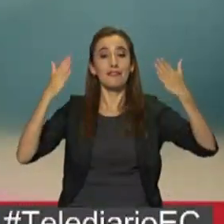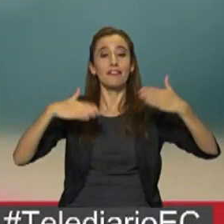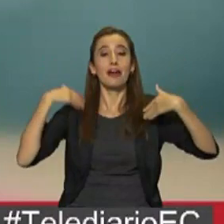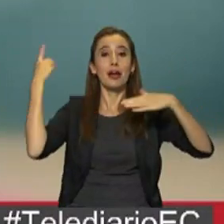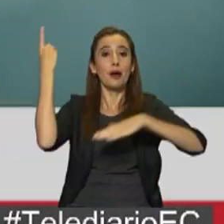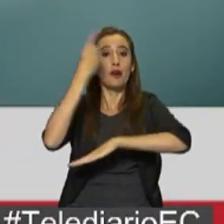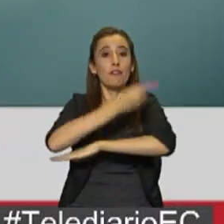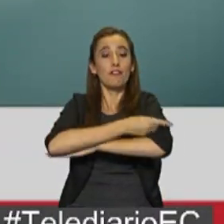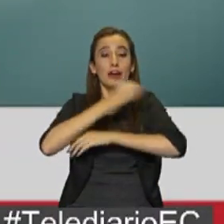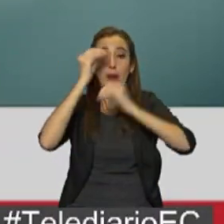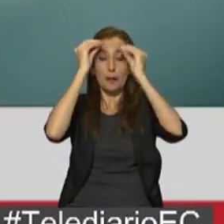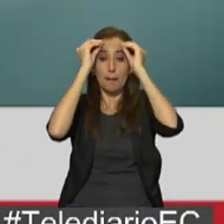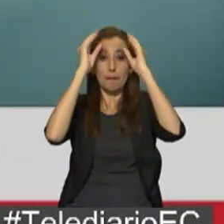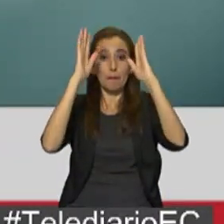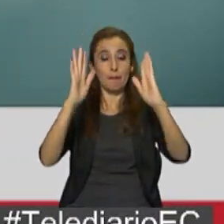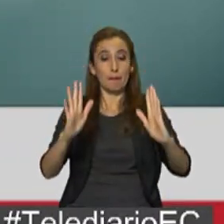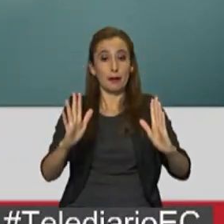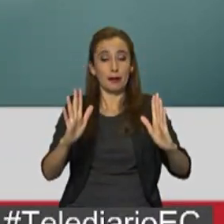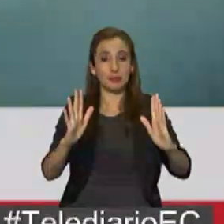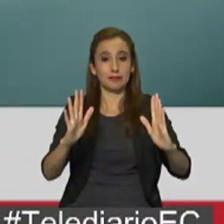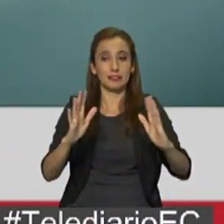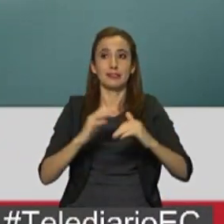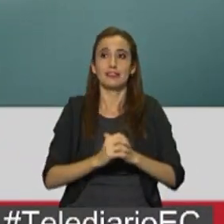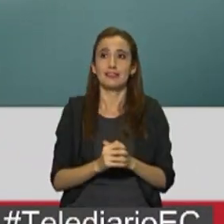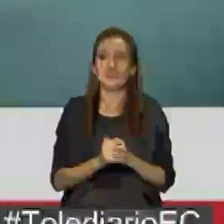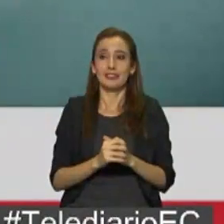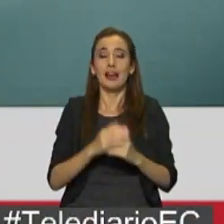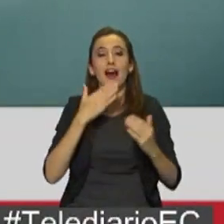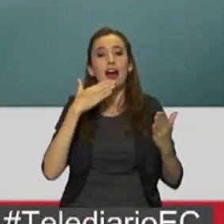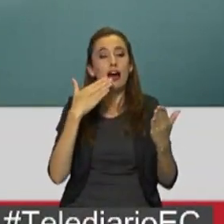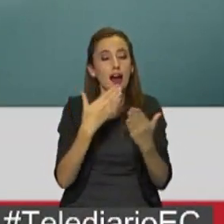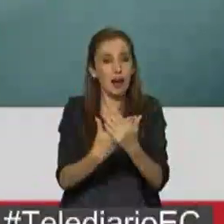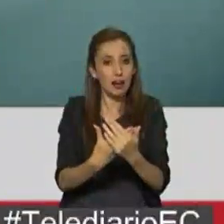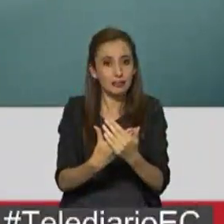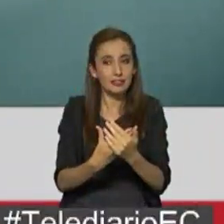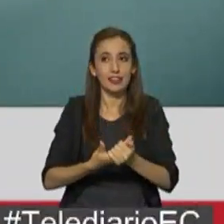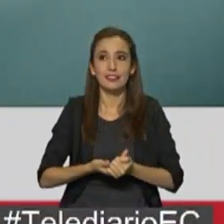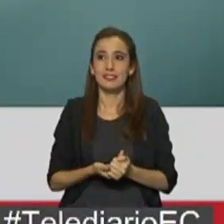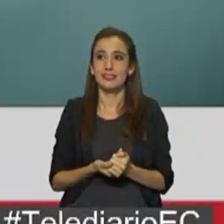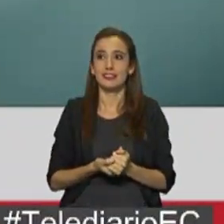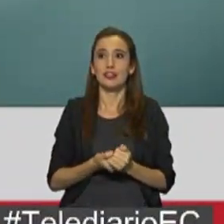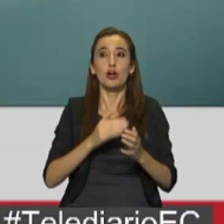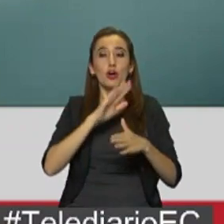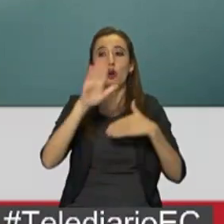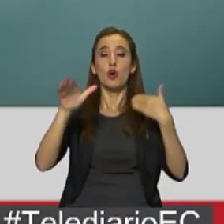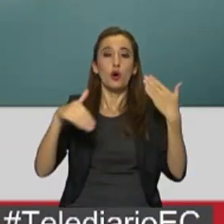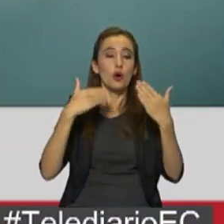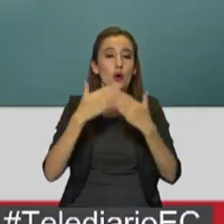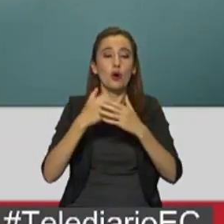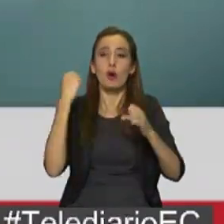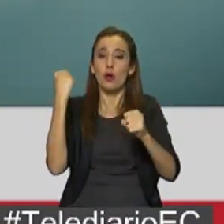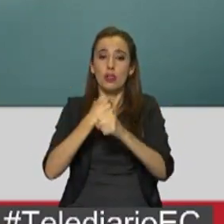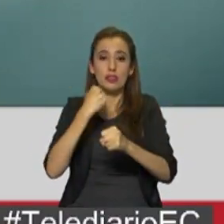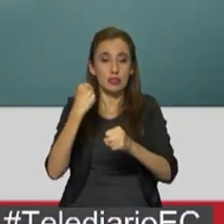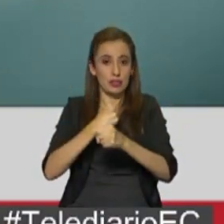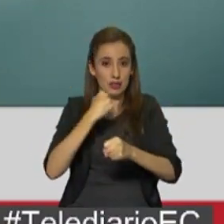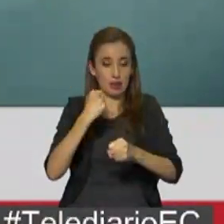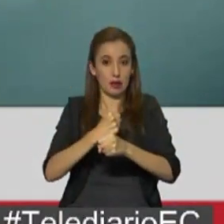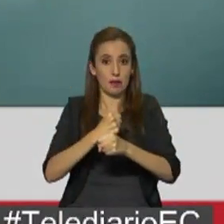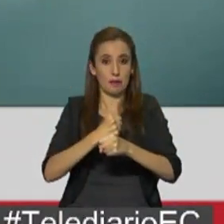díaz próceres gracias por su trabajo